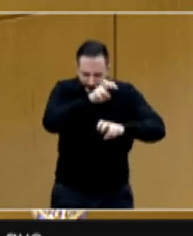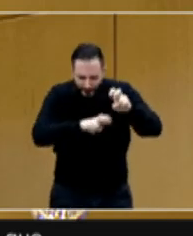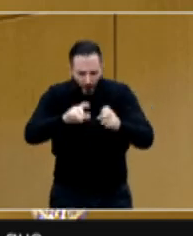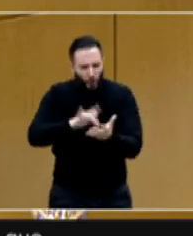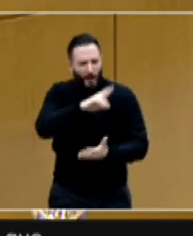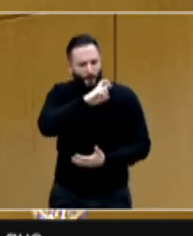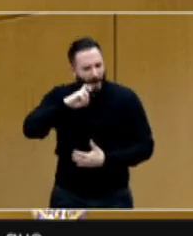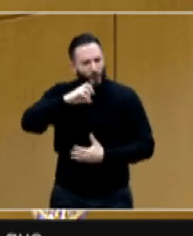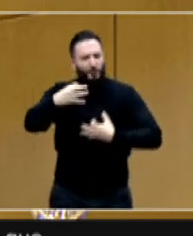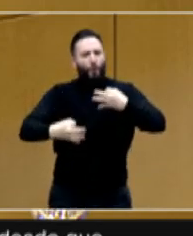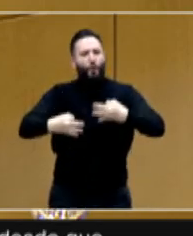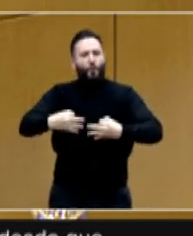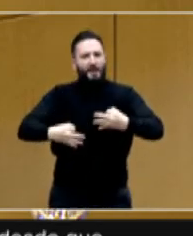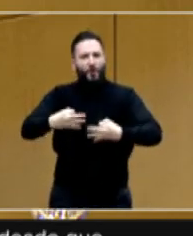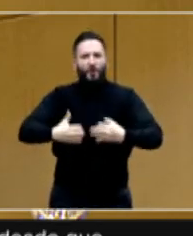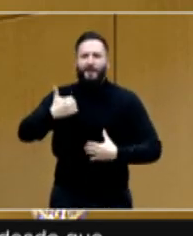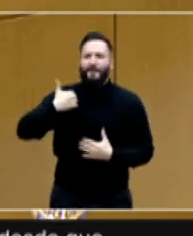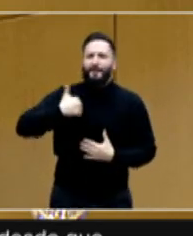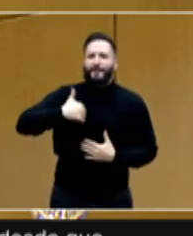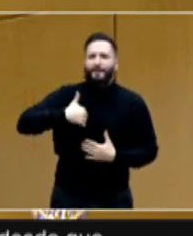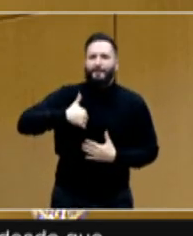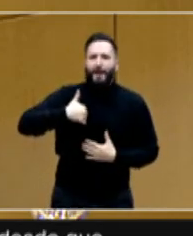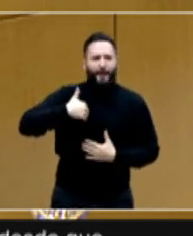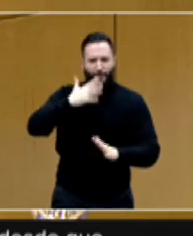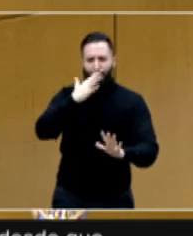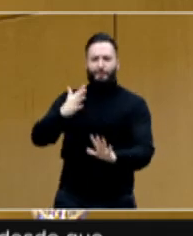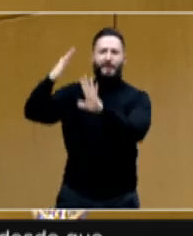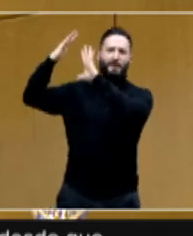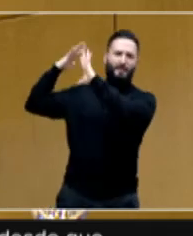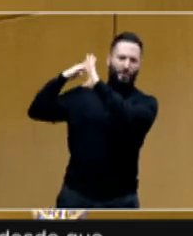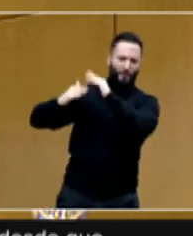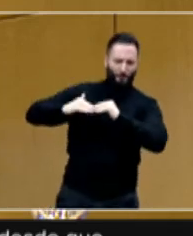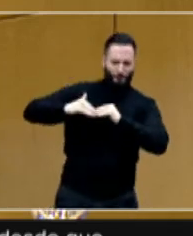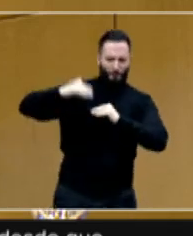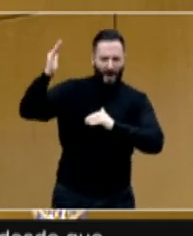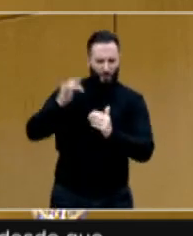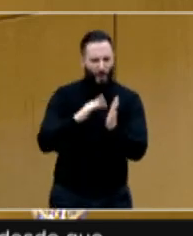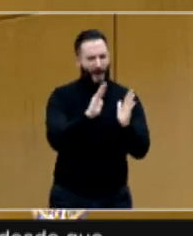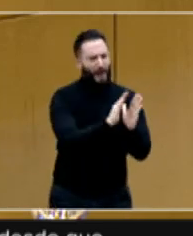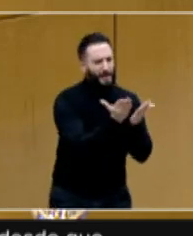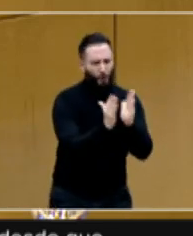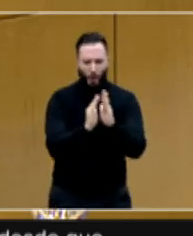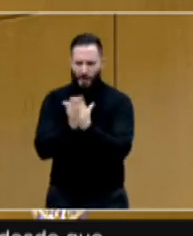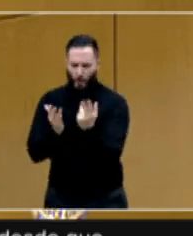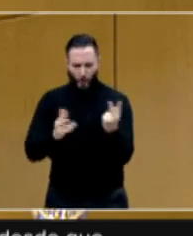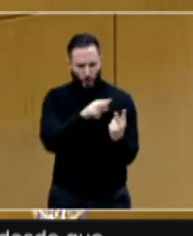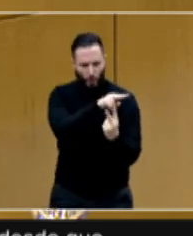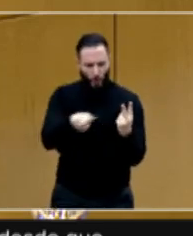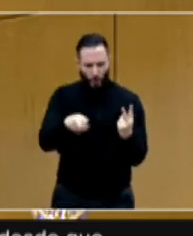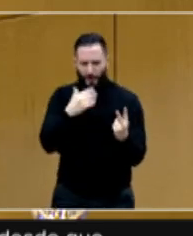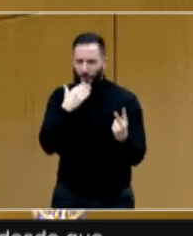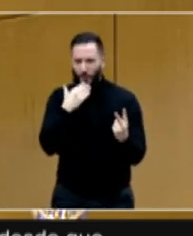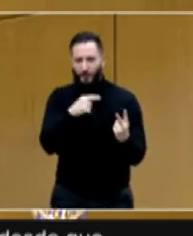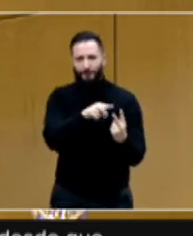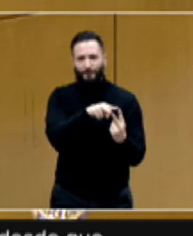jurídicos hemos estado durante más de 10 años con dos libros en Casi incompatibles ya